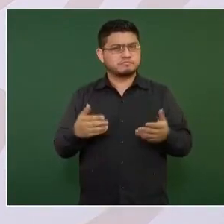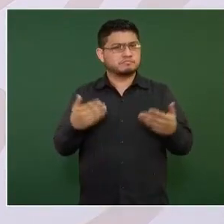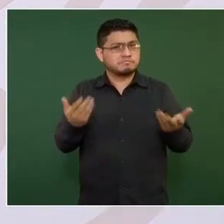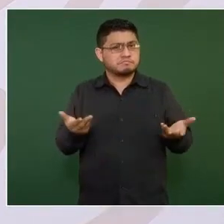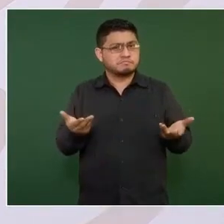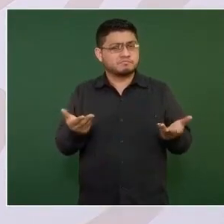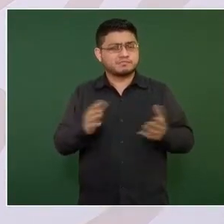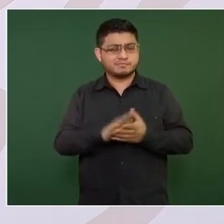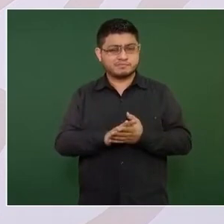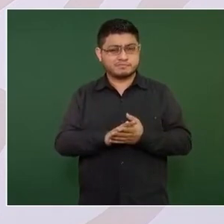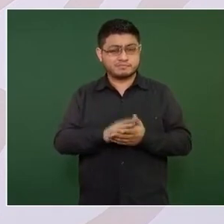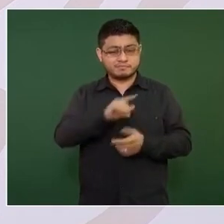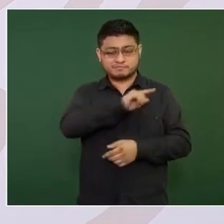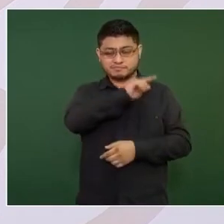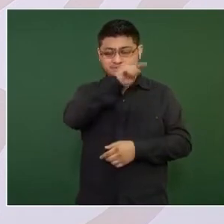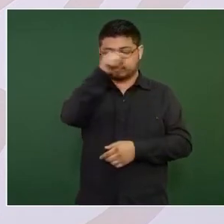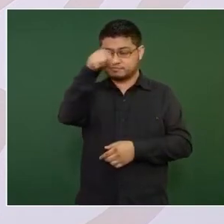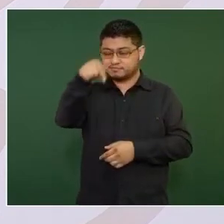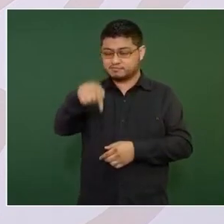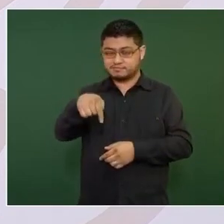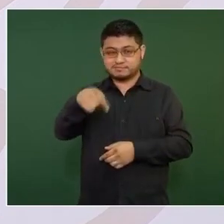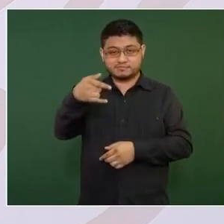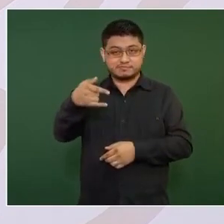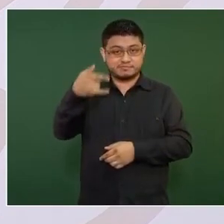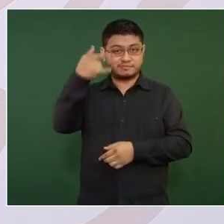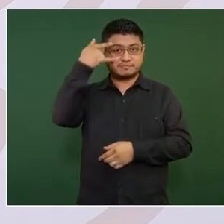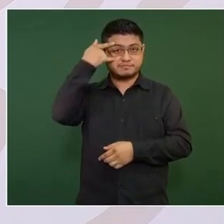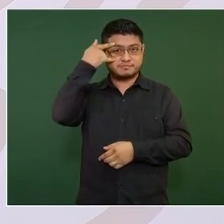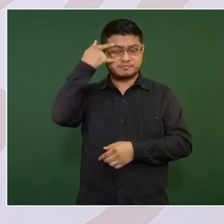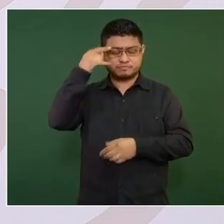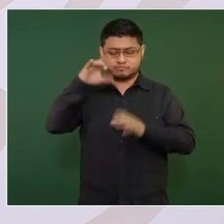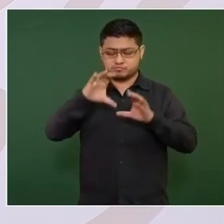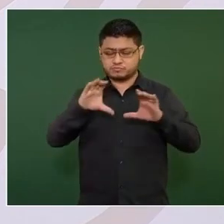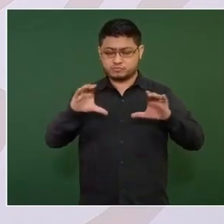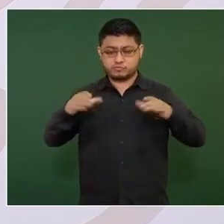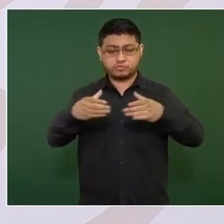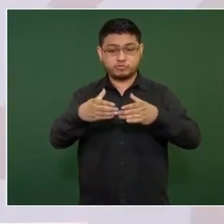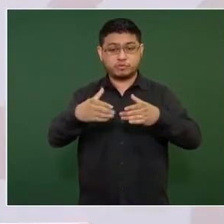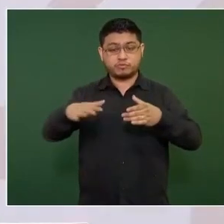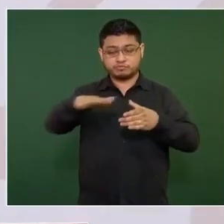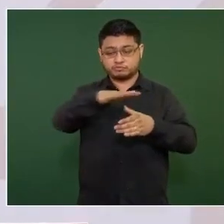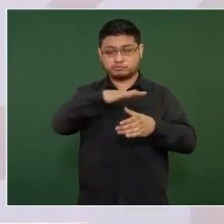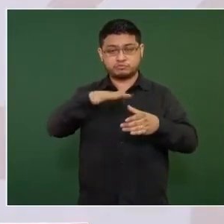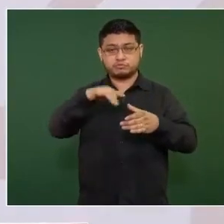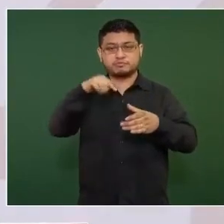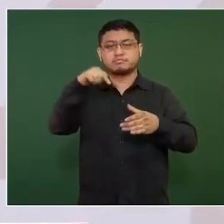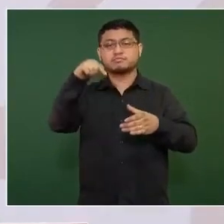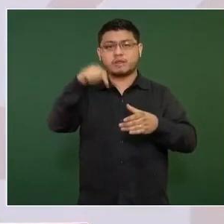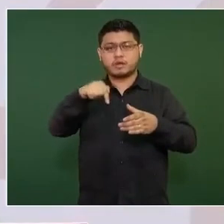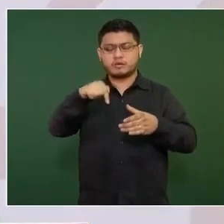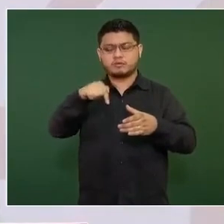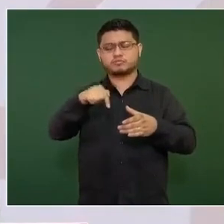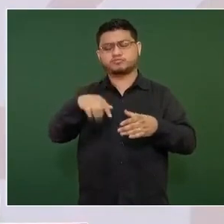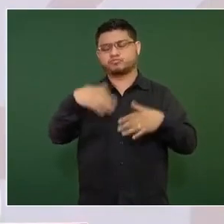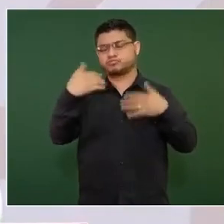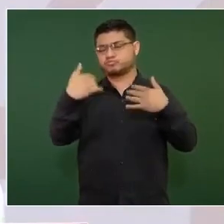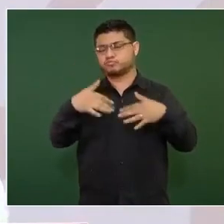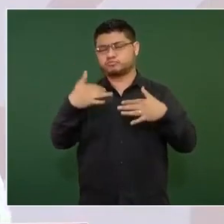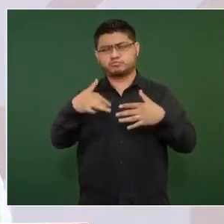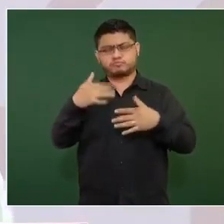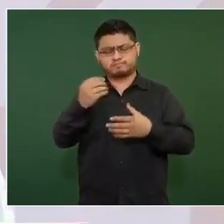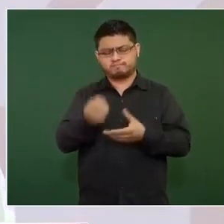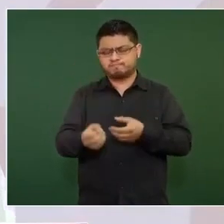es de los pueblos y de los estados que más han aportado